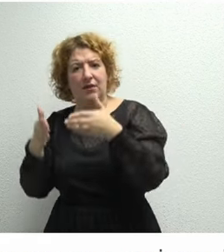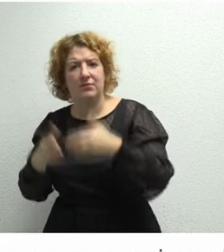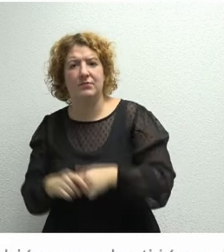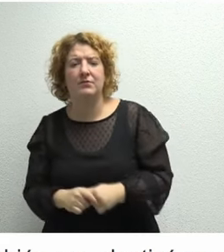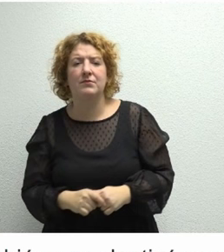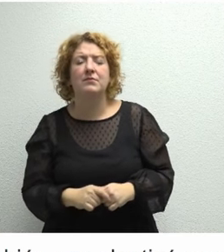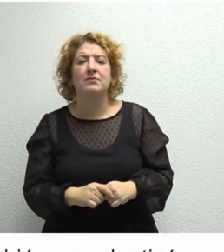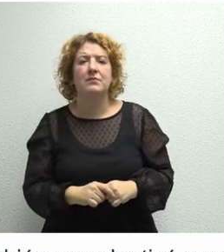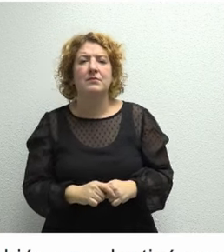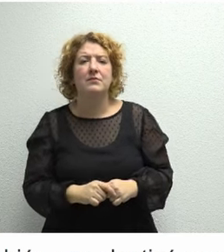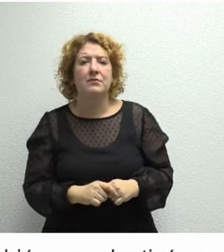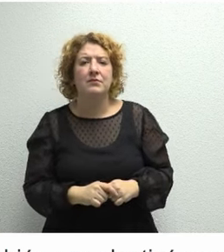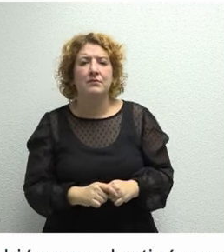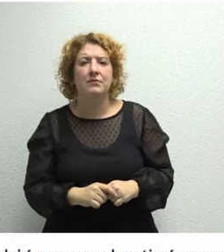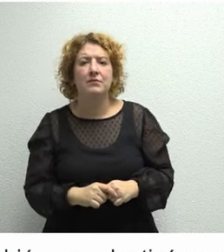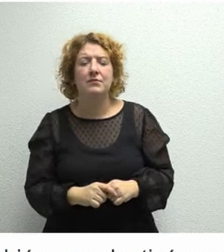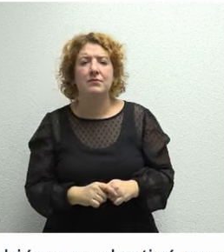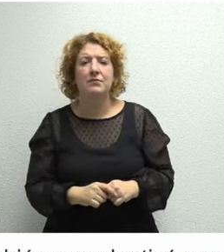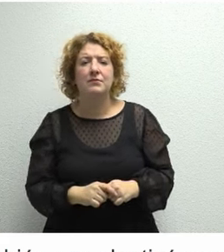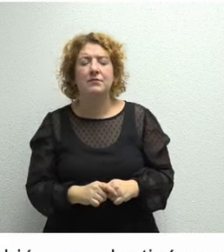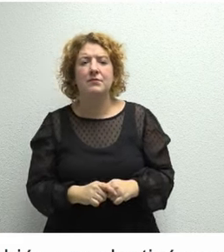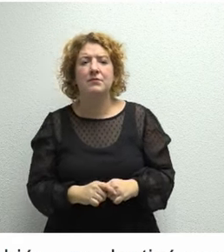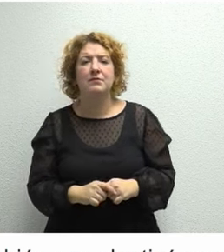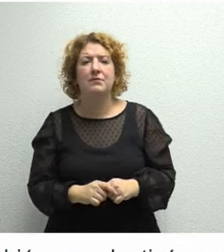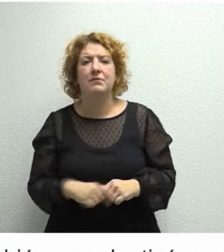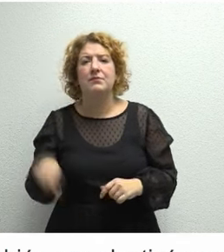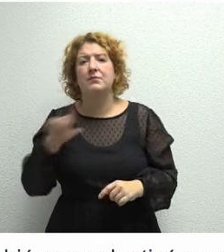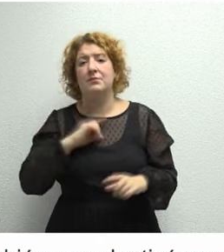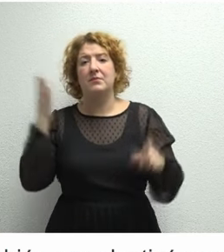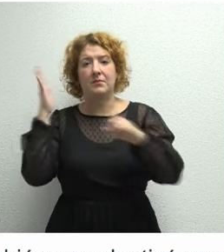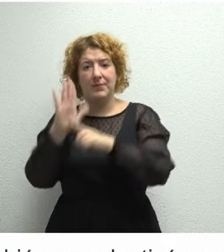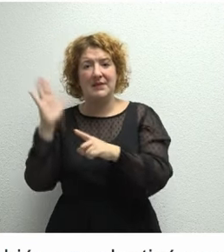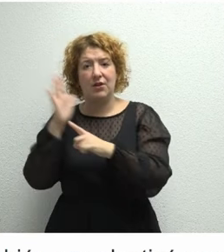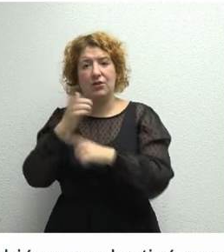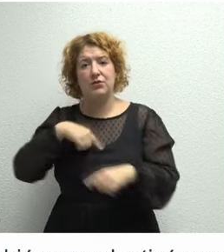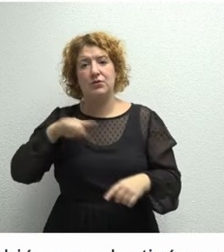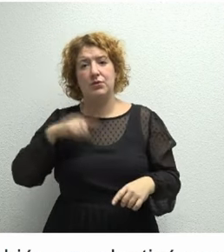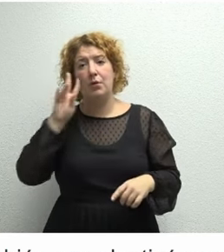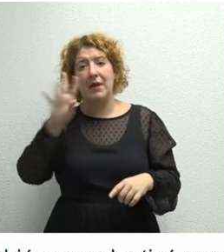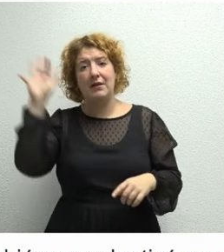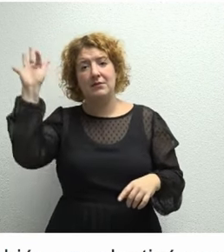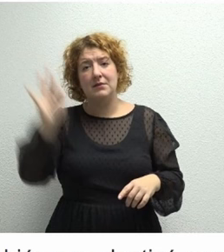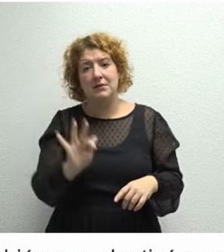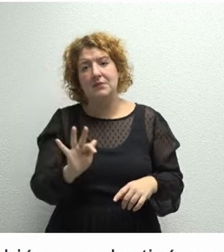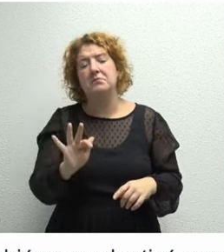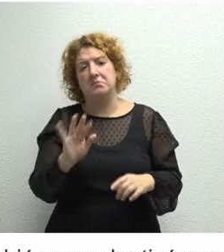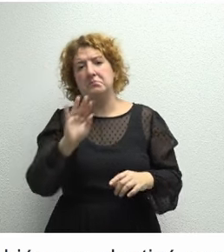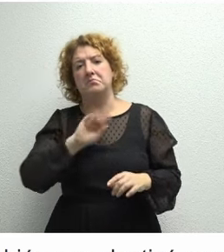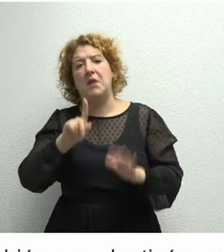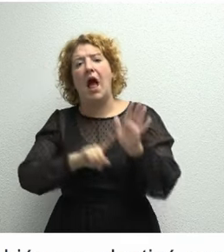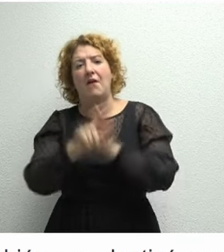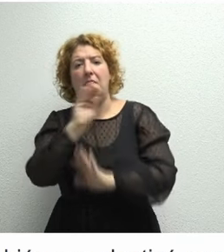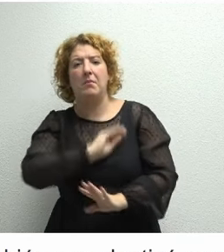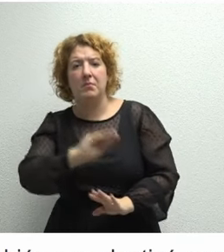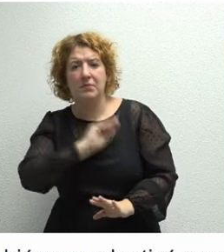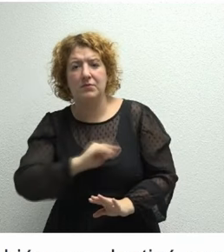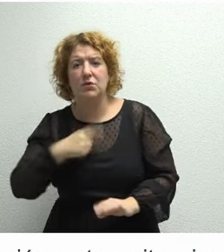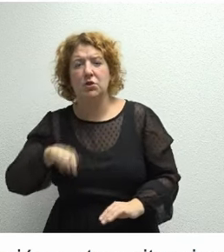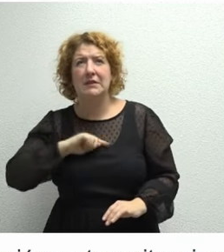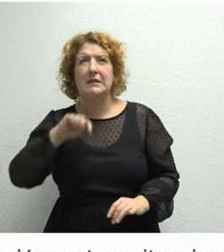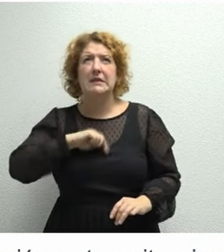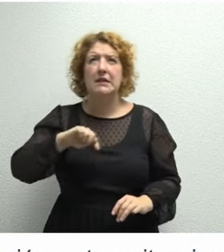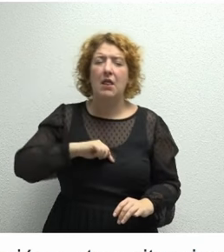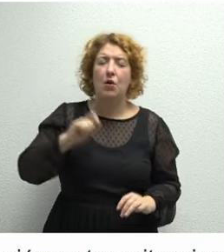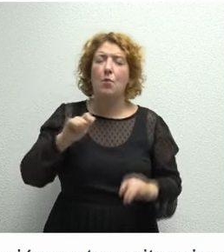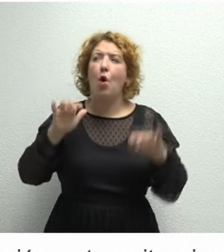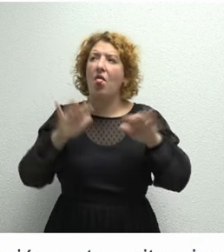viendo todo lo que se ha llevado hasta ahora pues eh las presentaciones que hemos visto hasta ahora pues parece que se ha avanzado mucho nosotros A veces tenemos la sensación de que